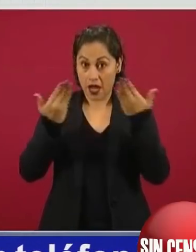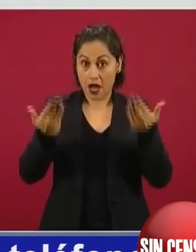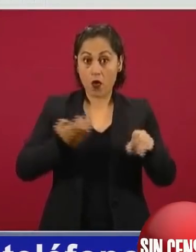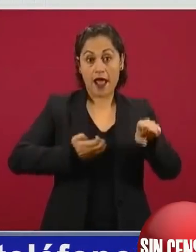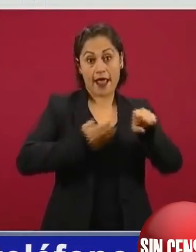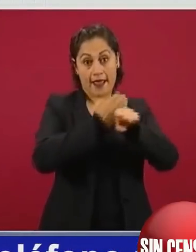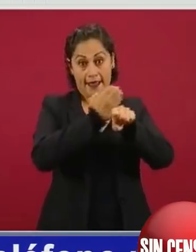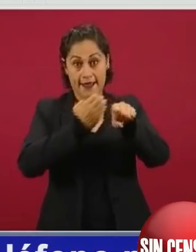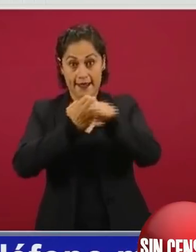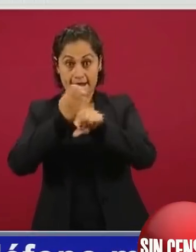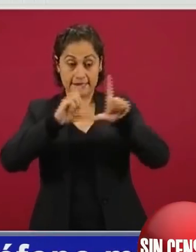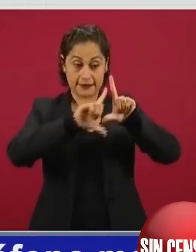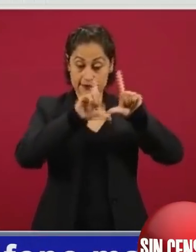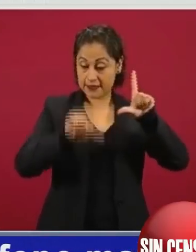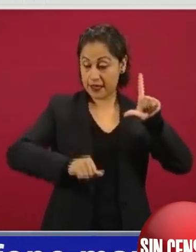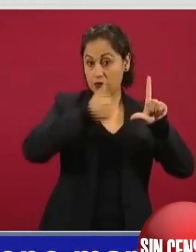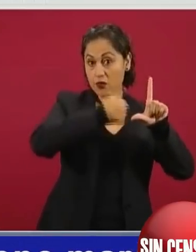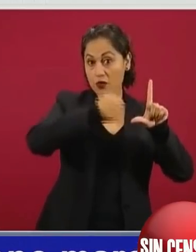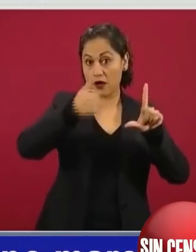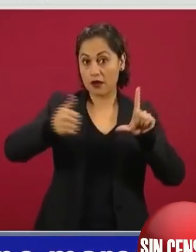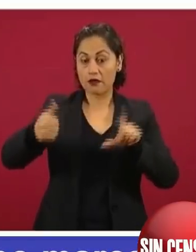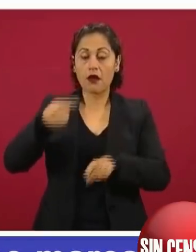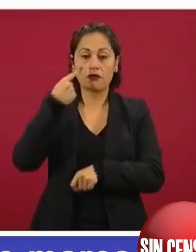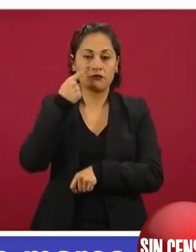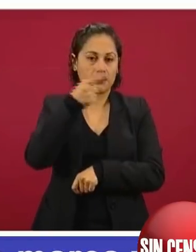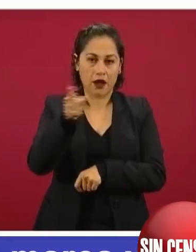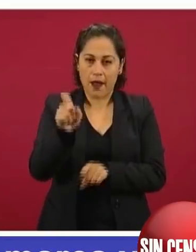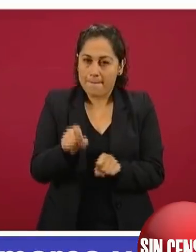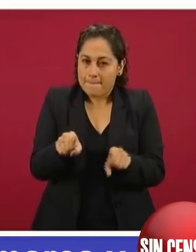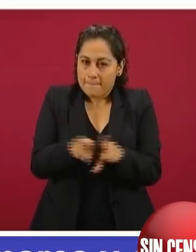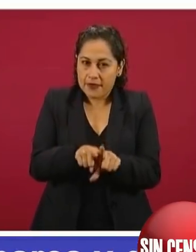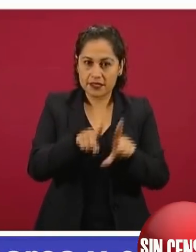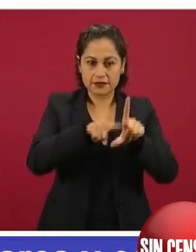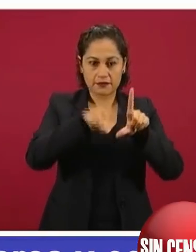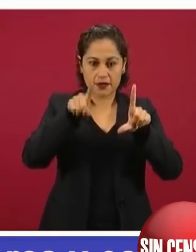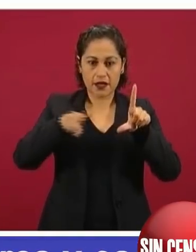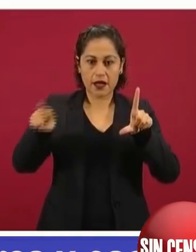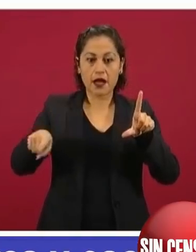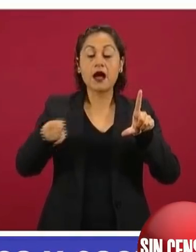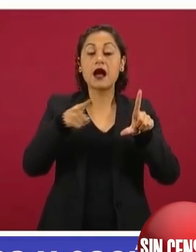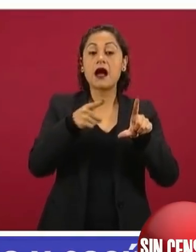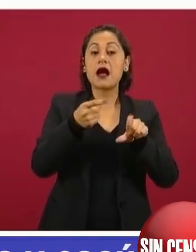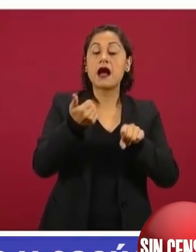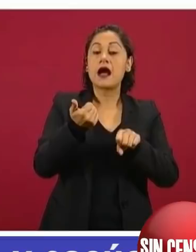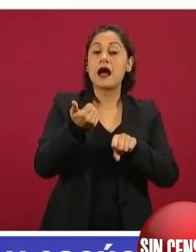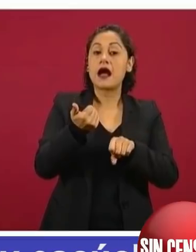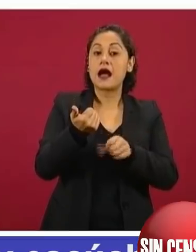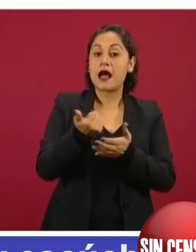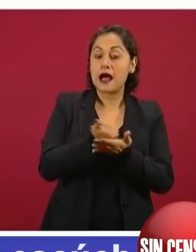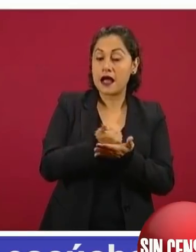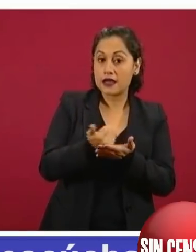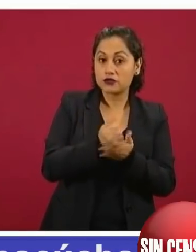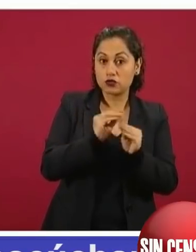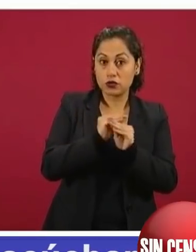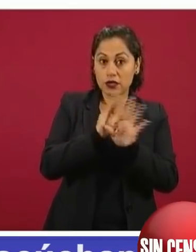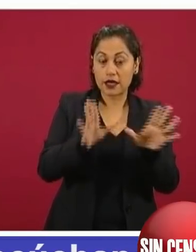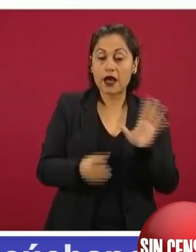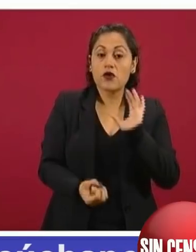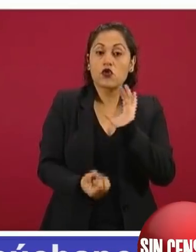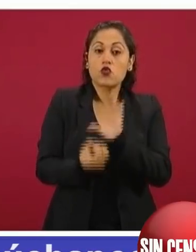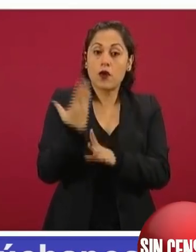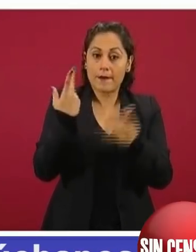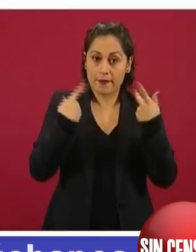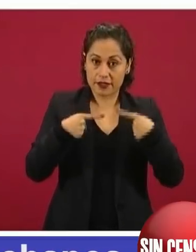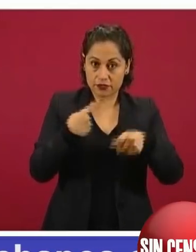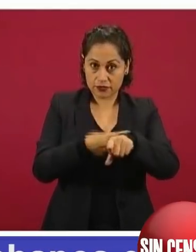sigan ustedes, la lógica es la misma, la curva de color azul claro son los casos nuevos estimados y en